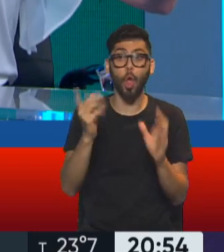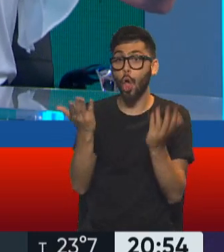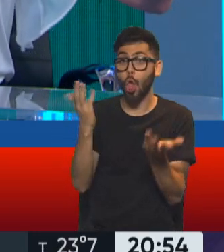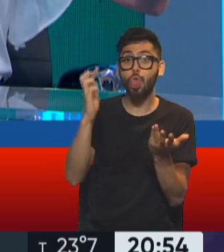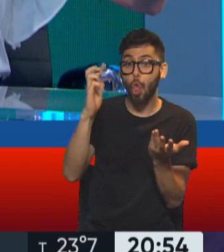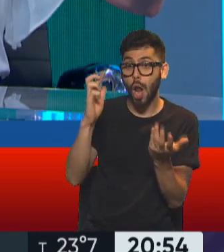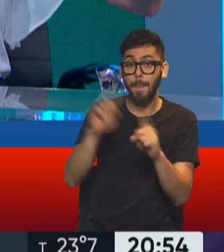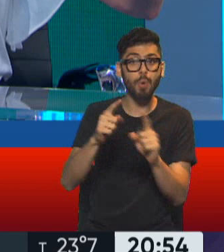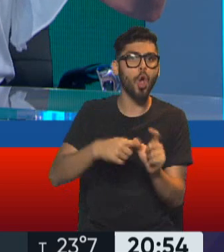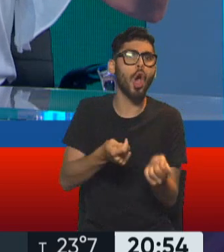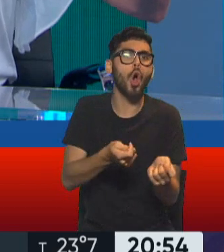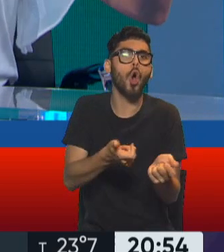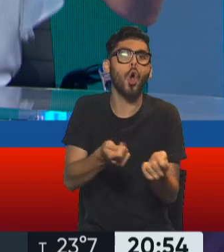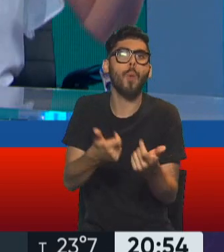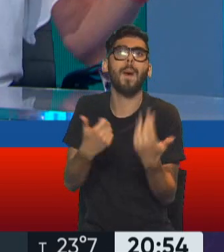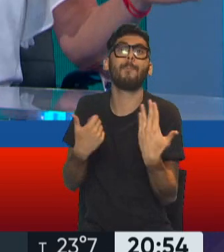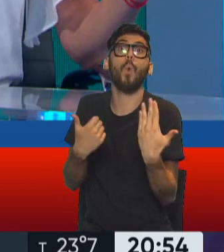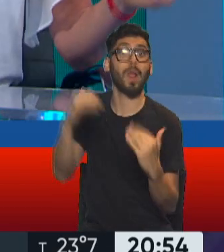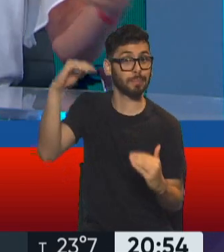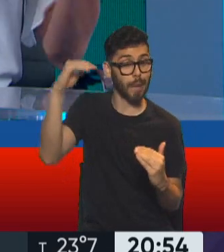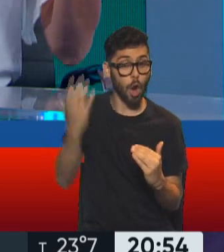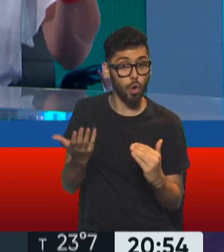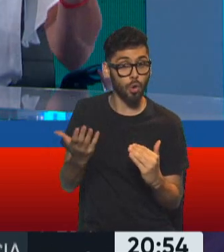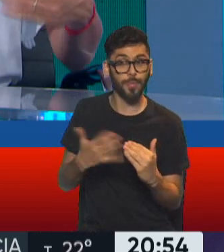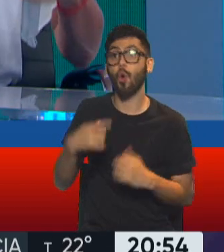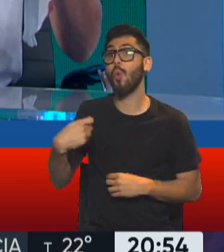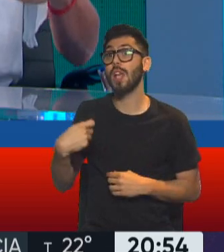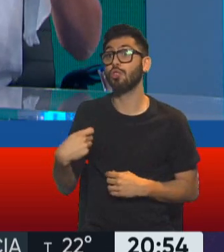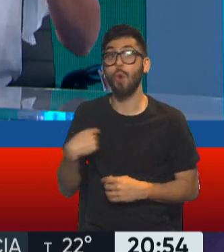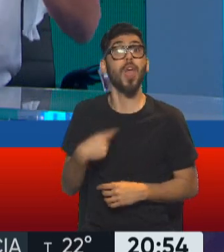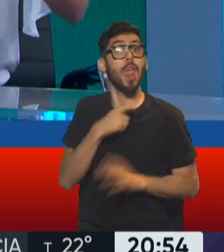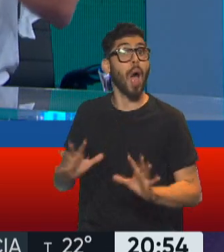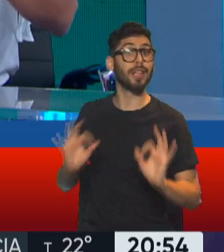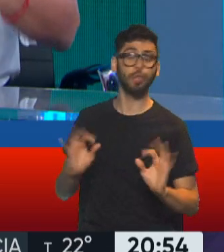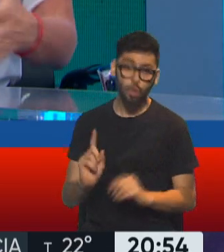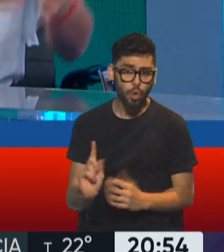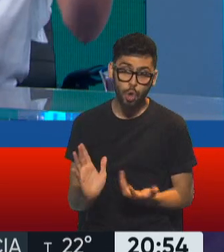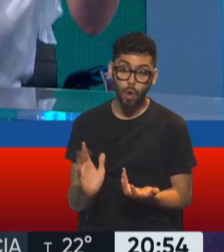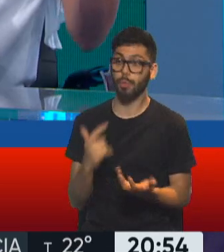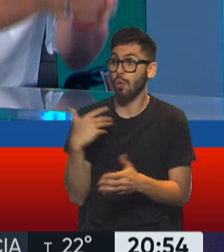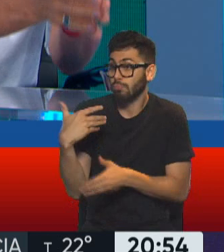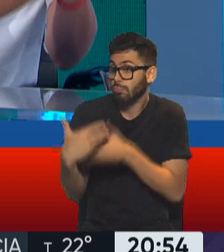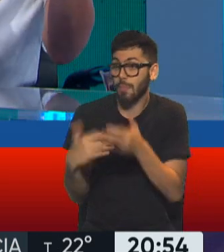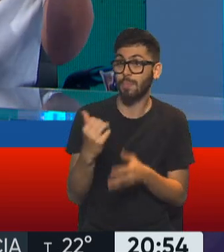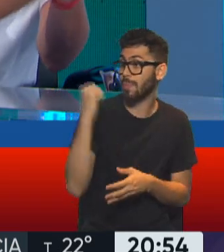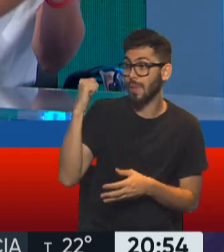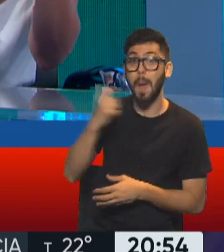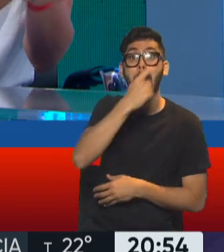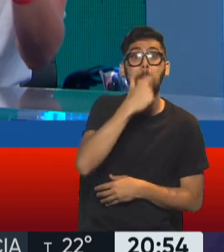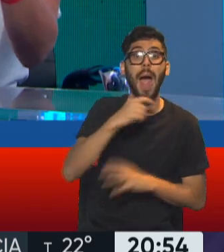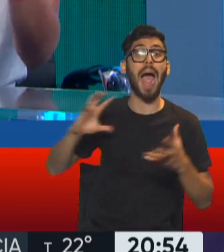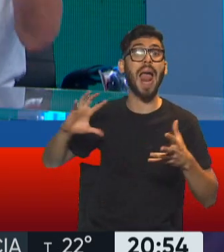la capacidad de compra que tiene el salario. Las jubilaciones no son las jubilaciones que queremos, son las jubilaciones que podemos ir construyendo de la crisis que nos dejó